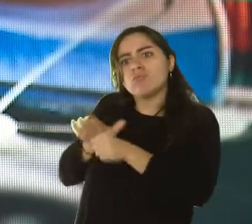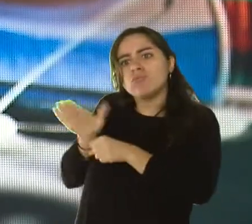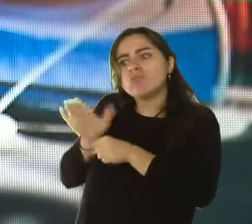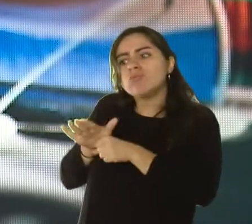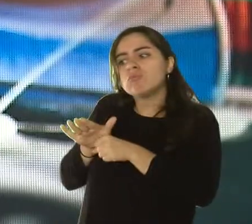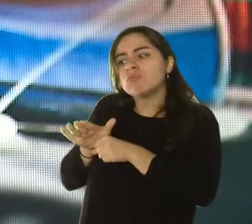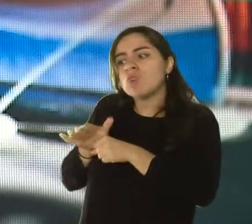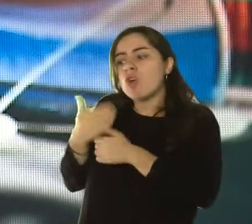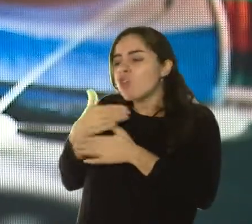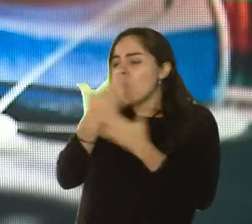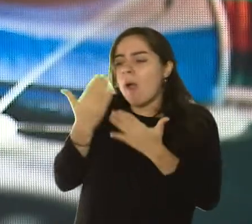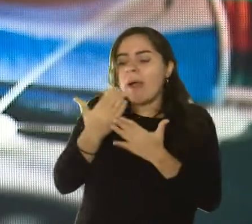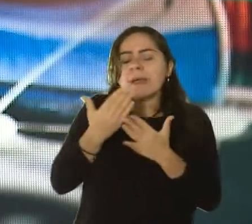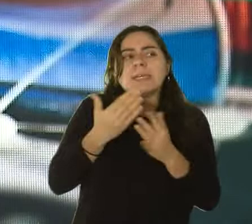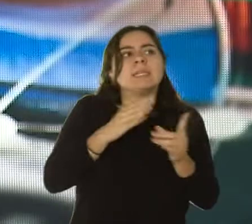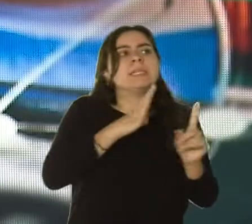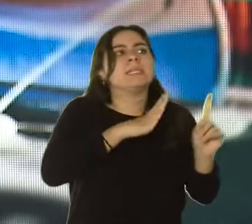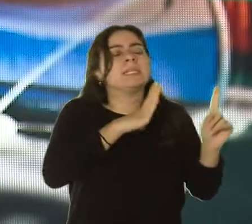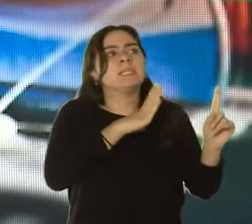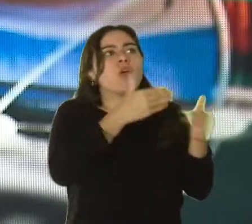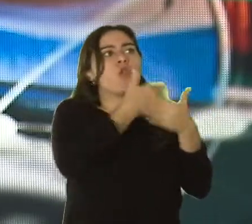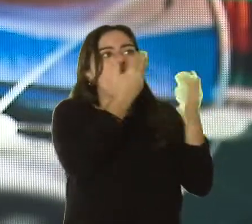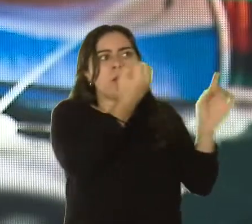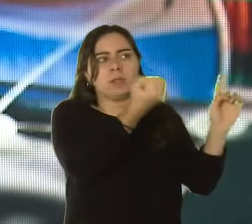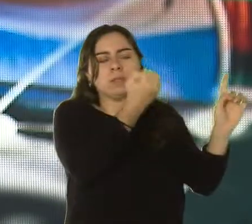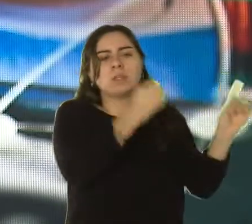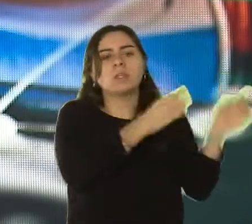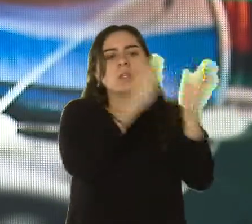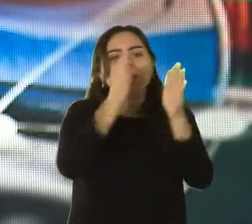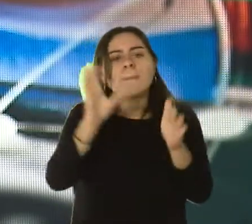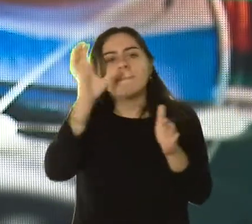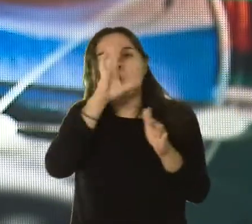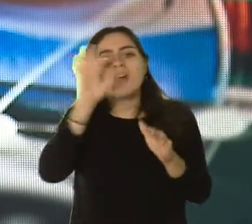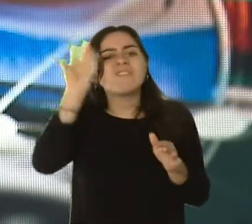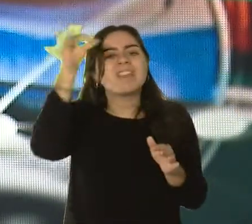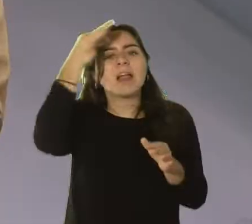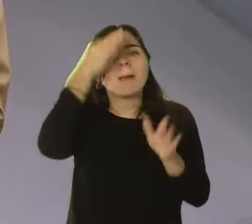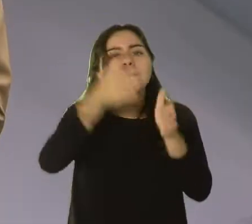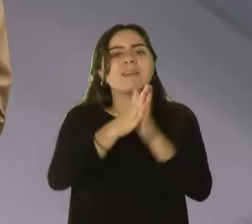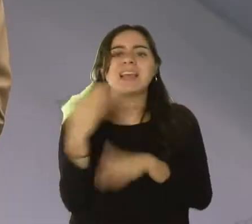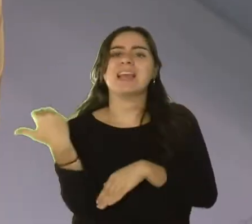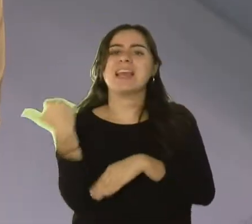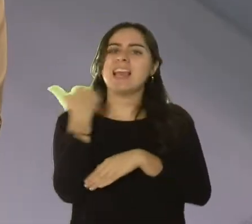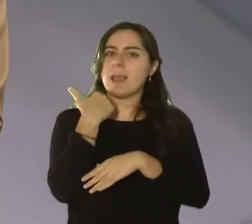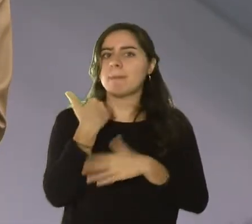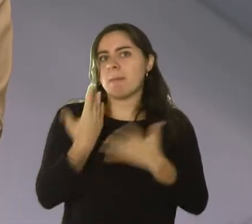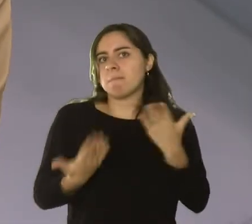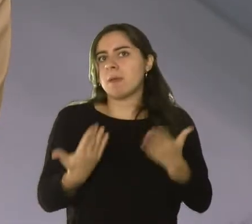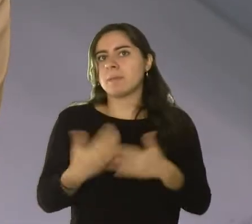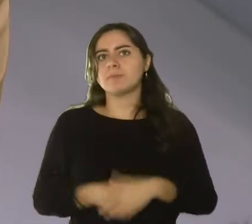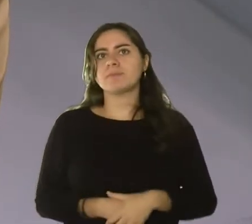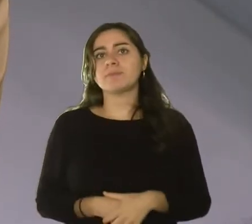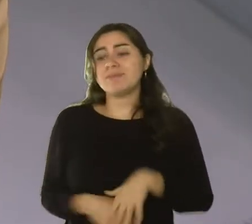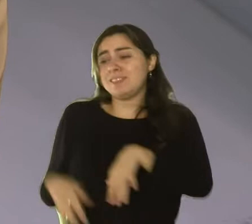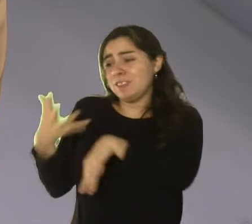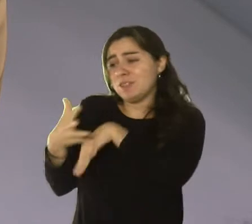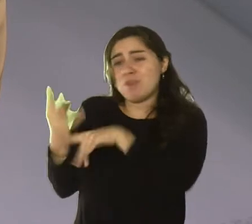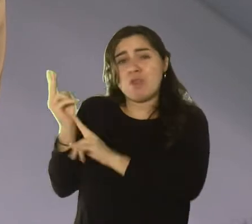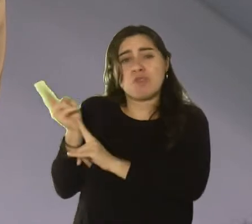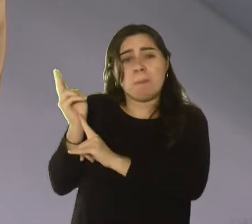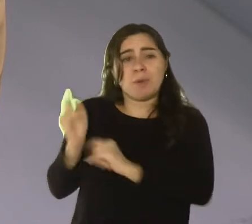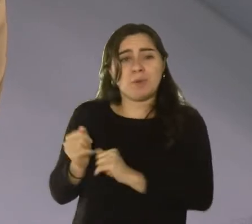plan C, como lo sería tal vez una reestructuración forzada por el Tribunal Federal bajo una quiebra. 2 minutos es lo que nos restan, sí,